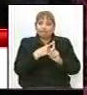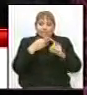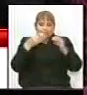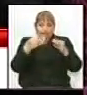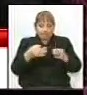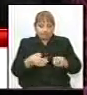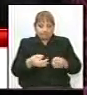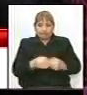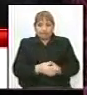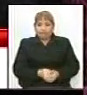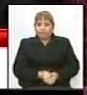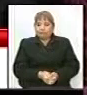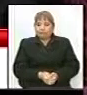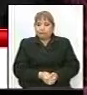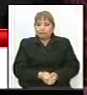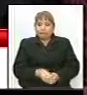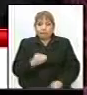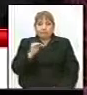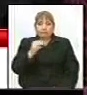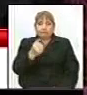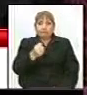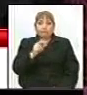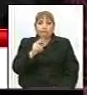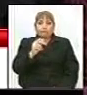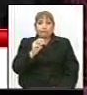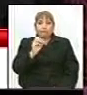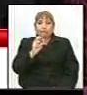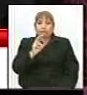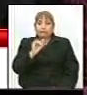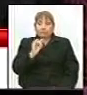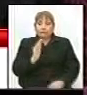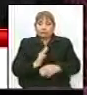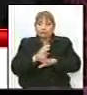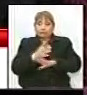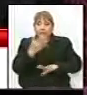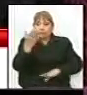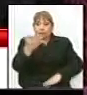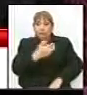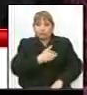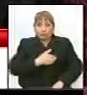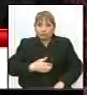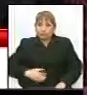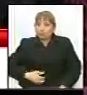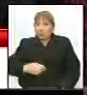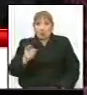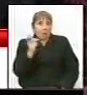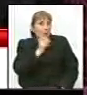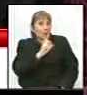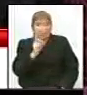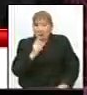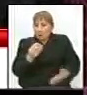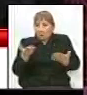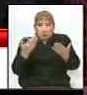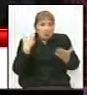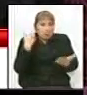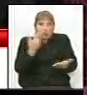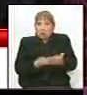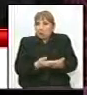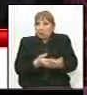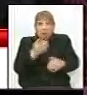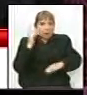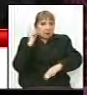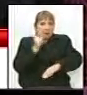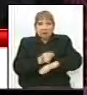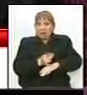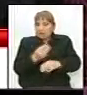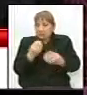confirmar, congresista Martorell, por su parte, a través suyo, señor presidente, que no nos ha llegado ninguna denuncia formal.